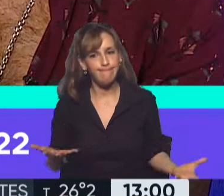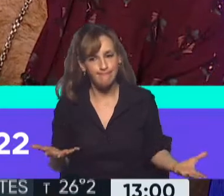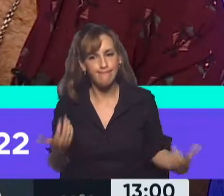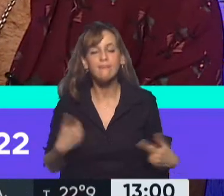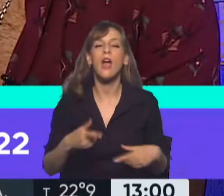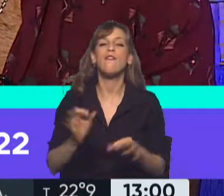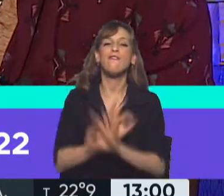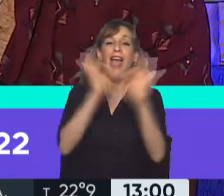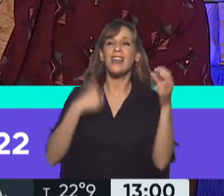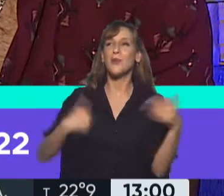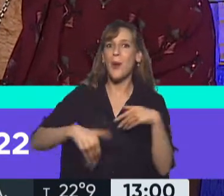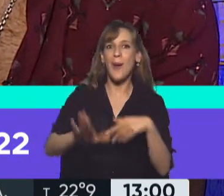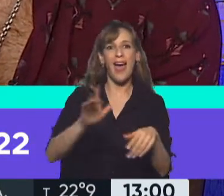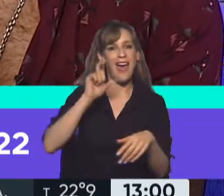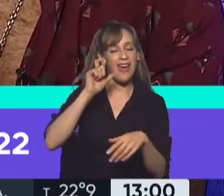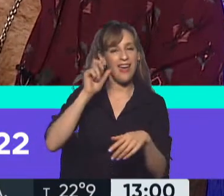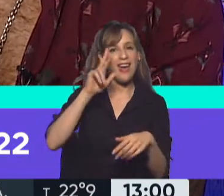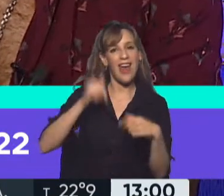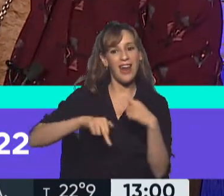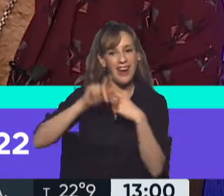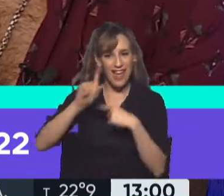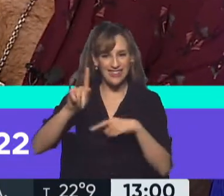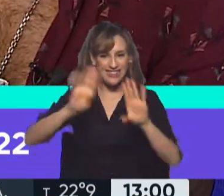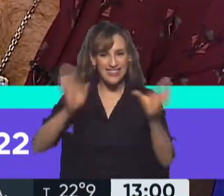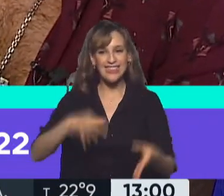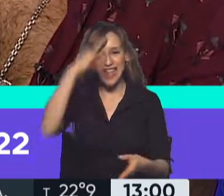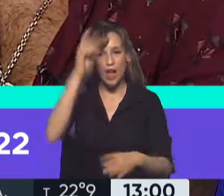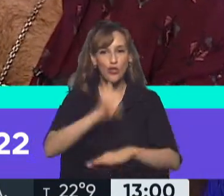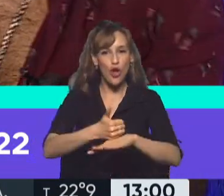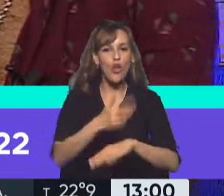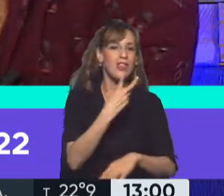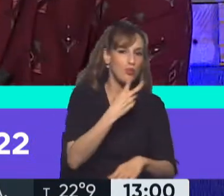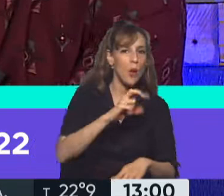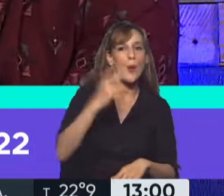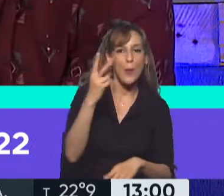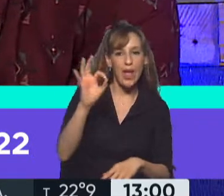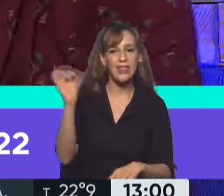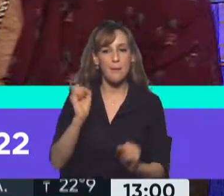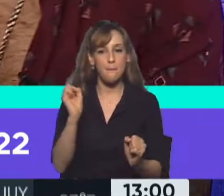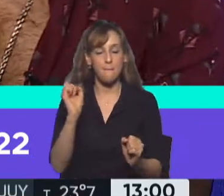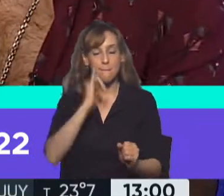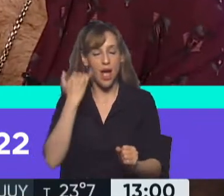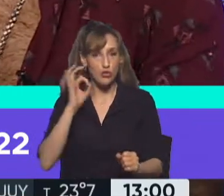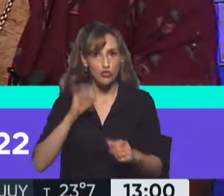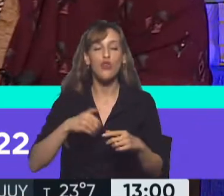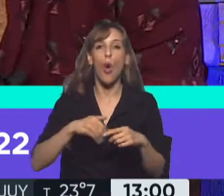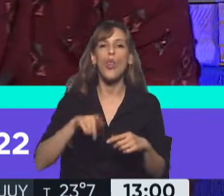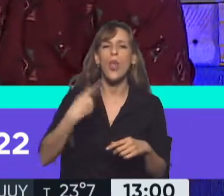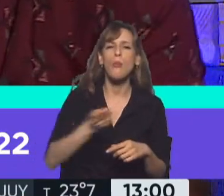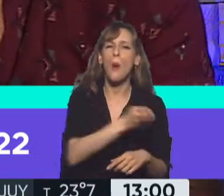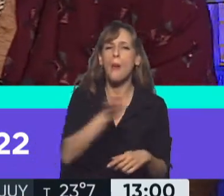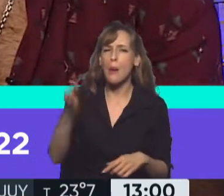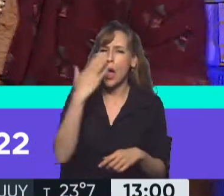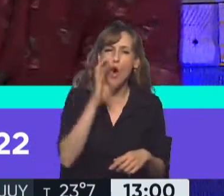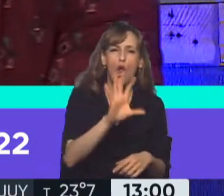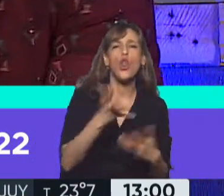el 19 y 20 de mayo. Después vamos a Córdoba, vamos a Rosario. Esto recién empieza, ¿no? Así que mucha gente veía que me